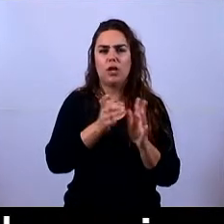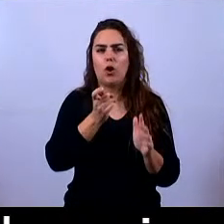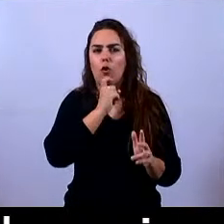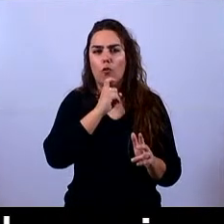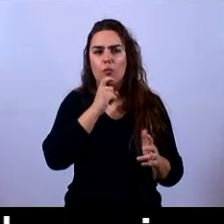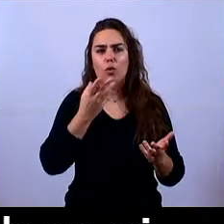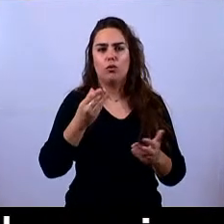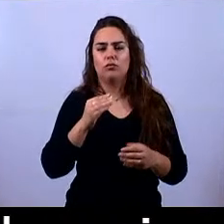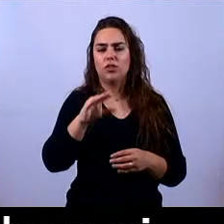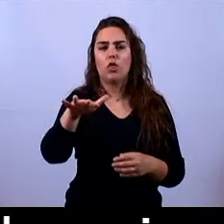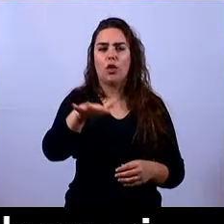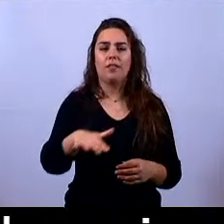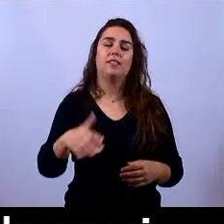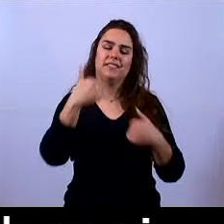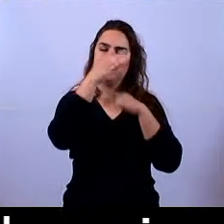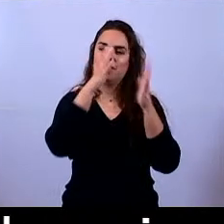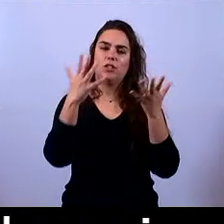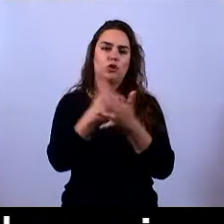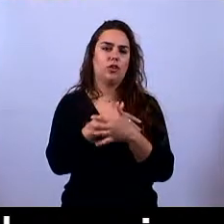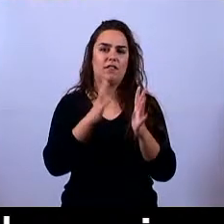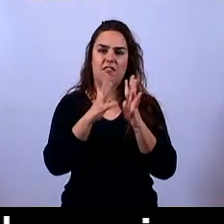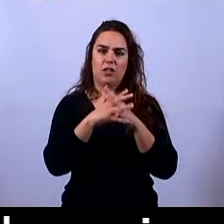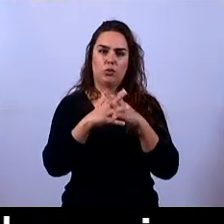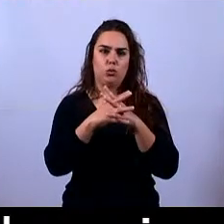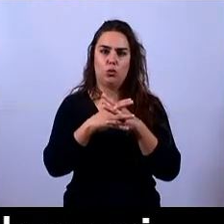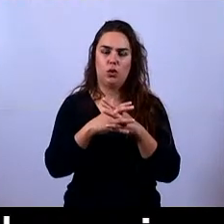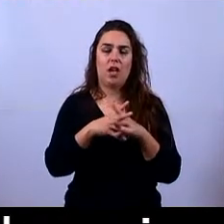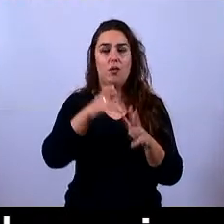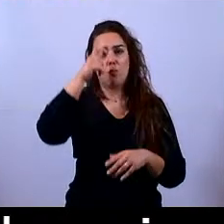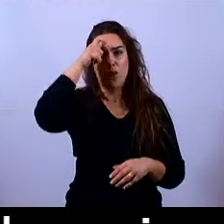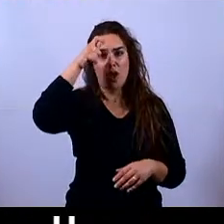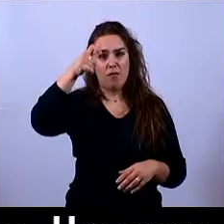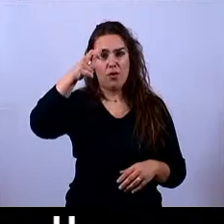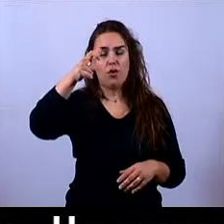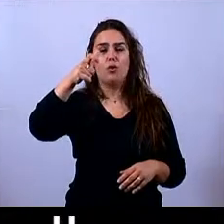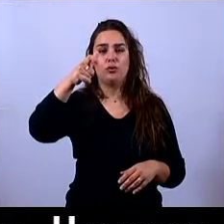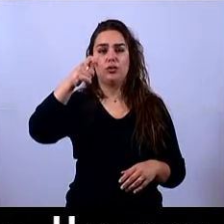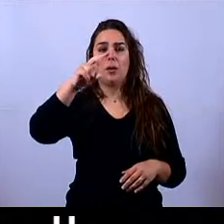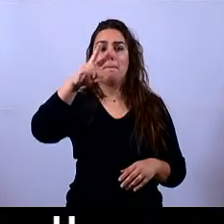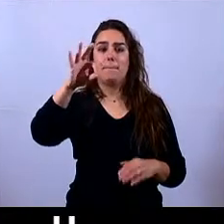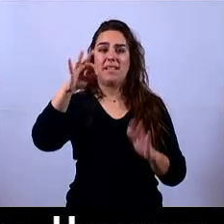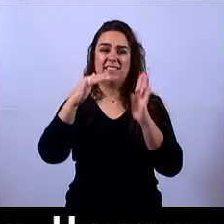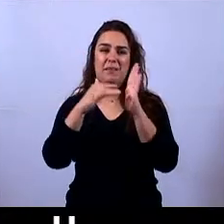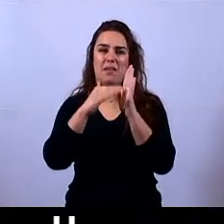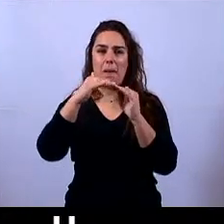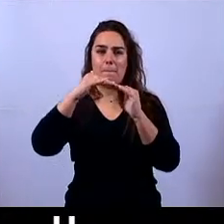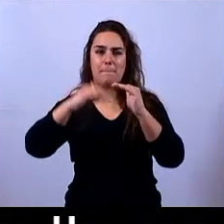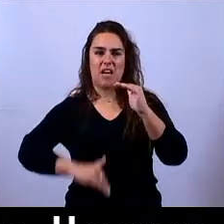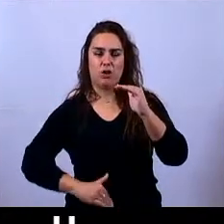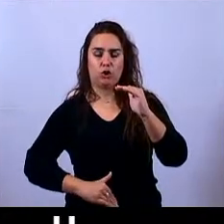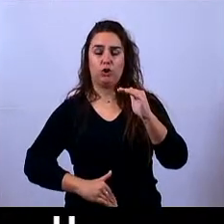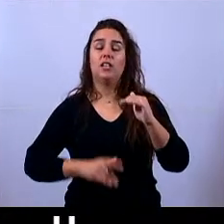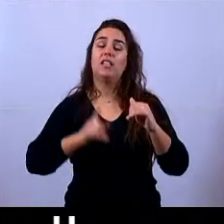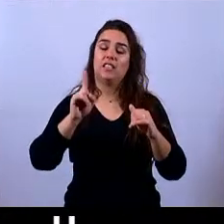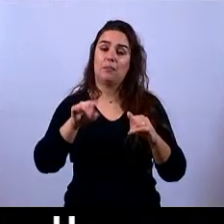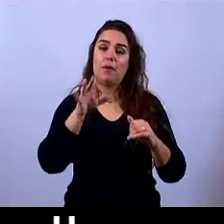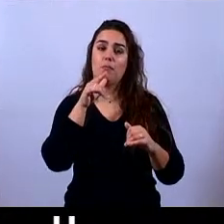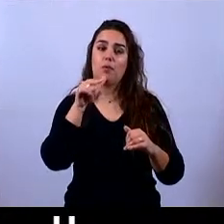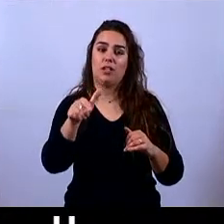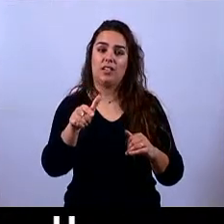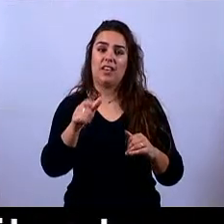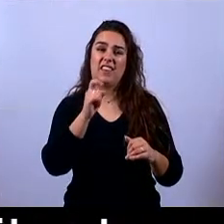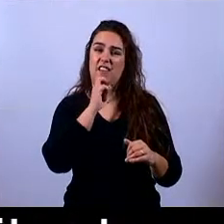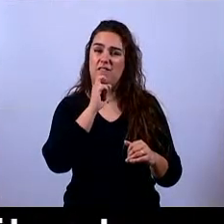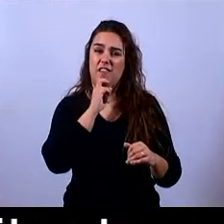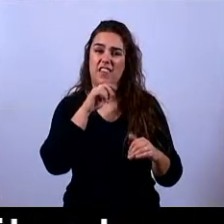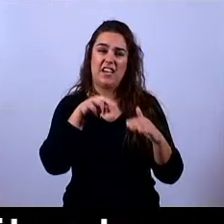qué va a llegar. Se va a atender a todas las infraestructuras de las localidades de menos de 20.000 habitantes, también porque son las que más difícil lo tienen y